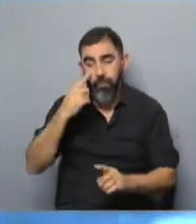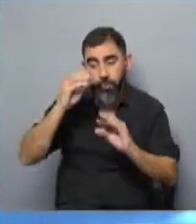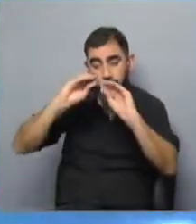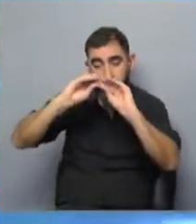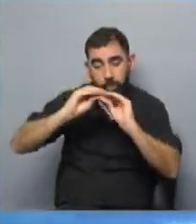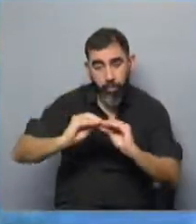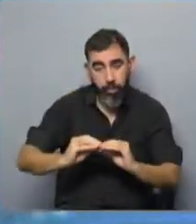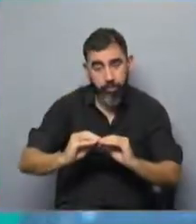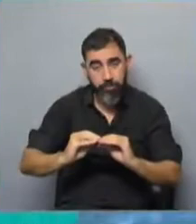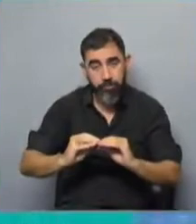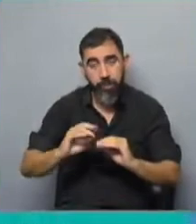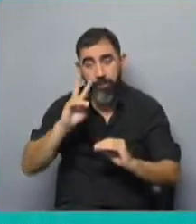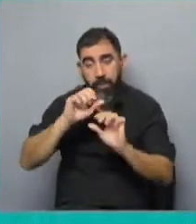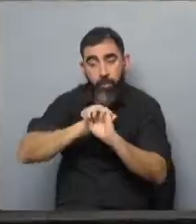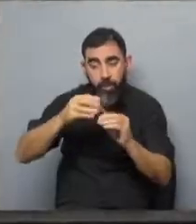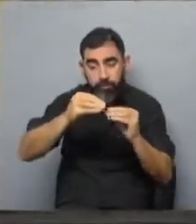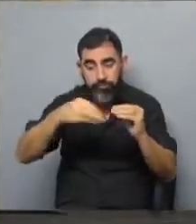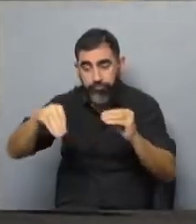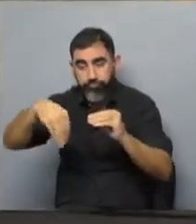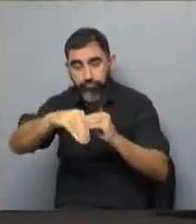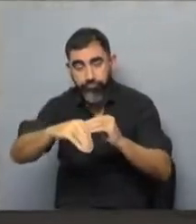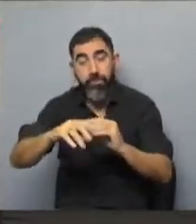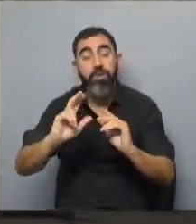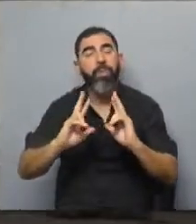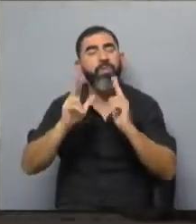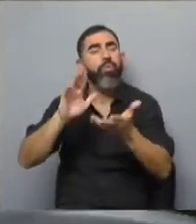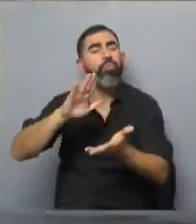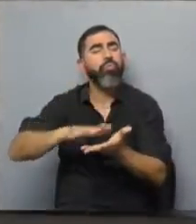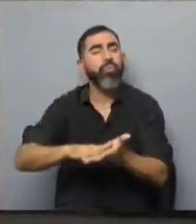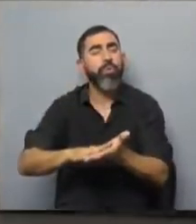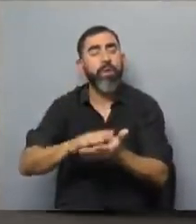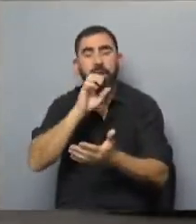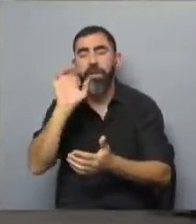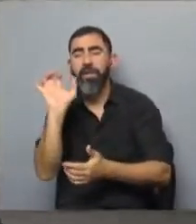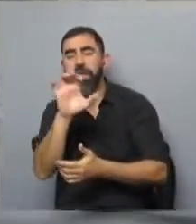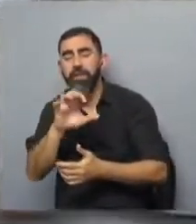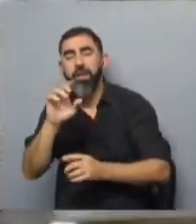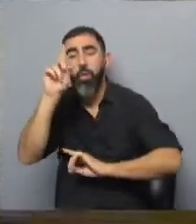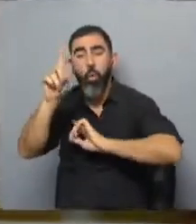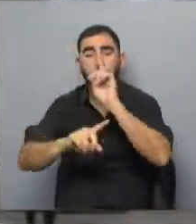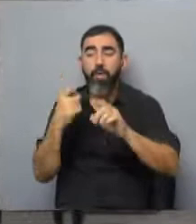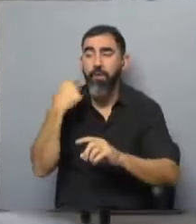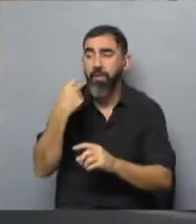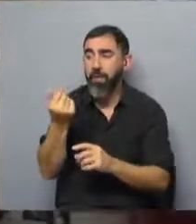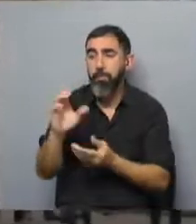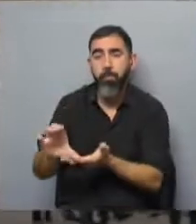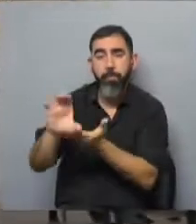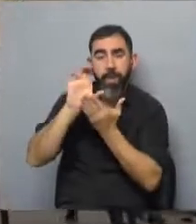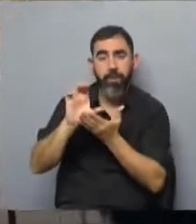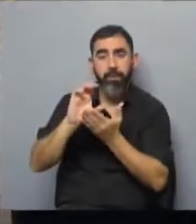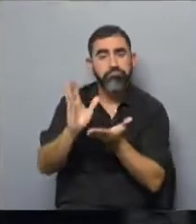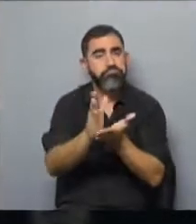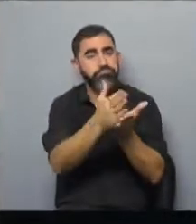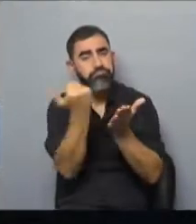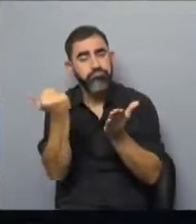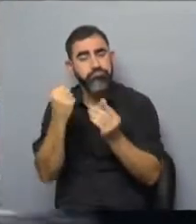presupuesto, ver qué podemos redistribuir. Andújar se refirió además a las críticas de la UDELAR por la falta de presupuesto y la